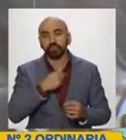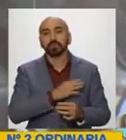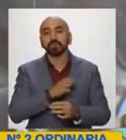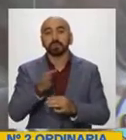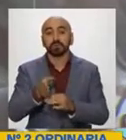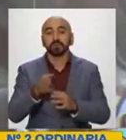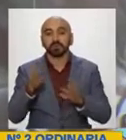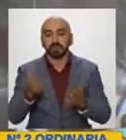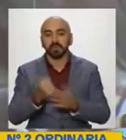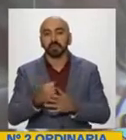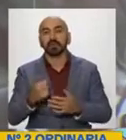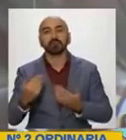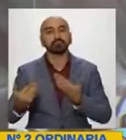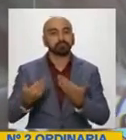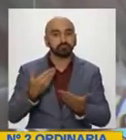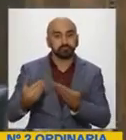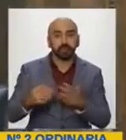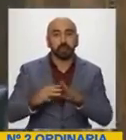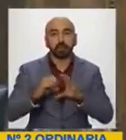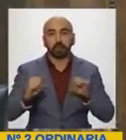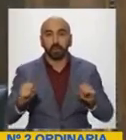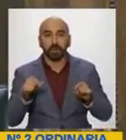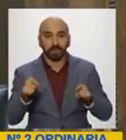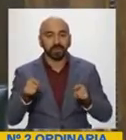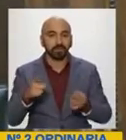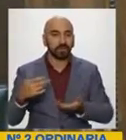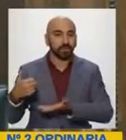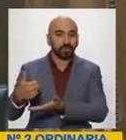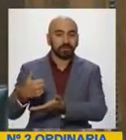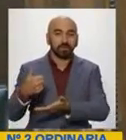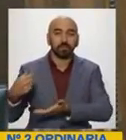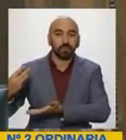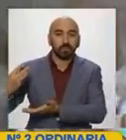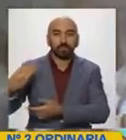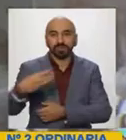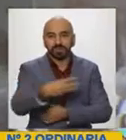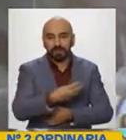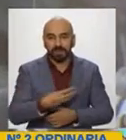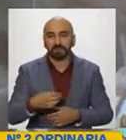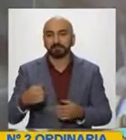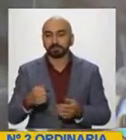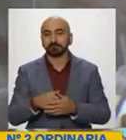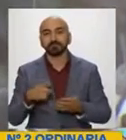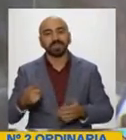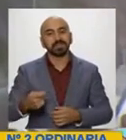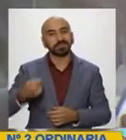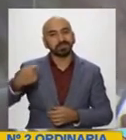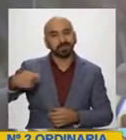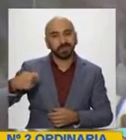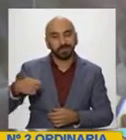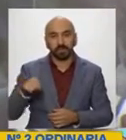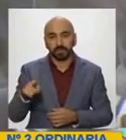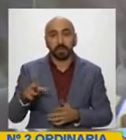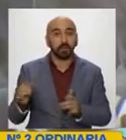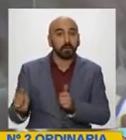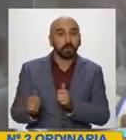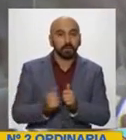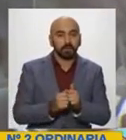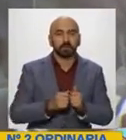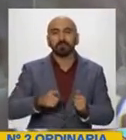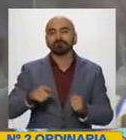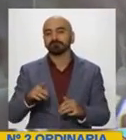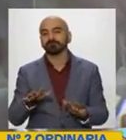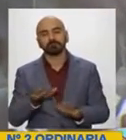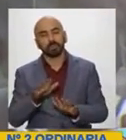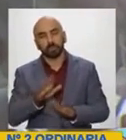que estaba preocupada y que estuviéramos coordinados con las autoridades locales, con el senador Soria, al que le pedimos que nos acompañara y su agenda lo hacía imposible,